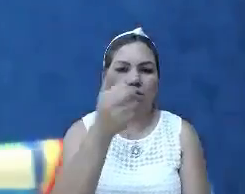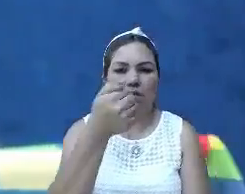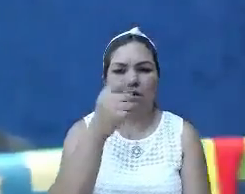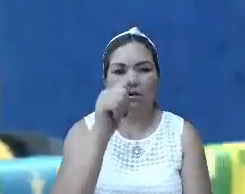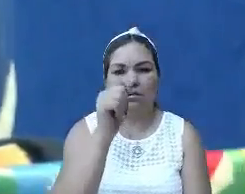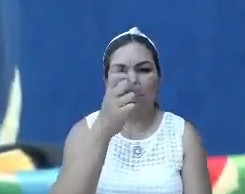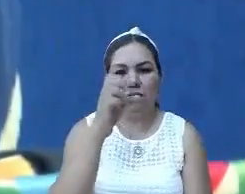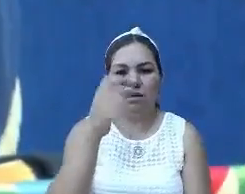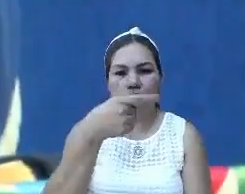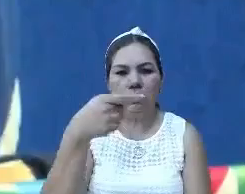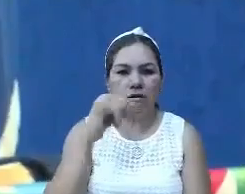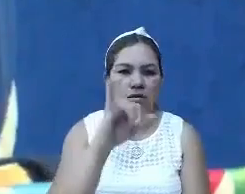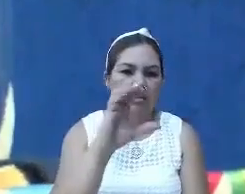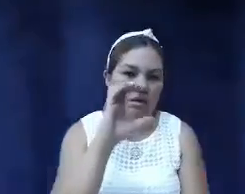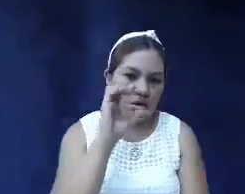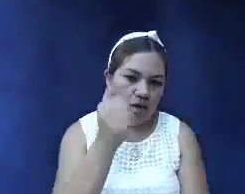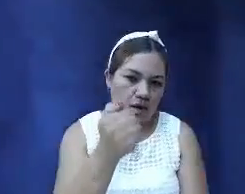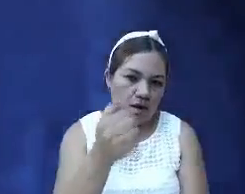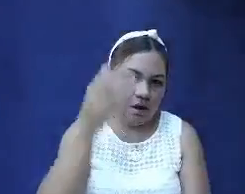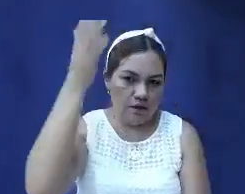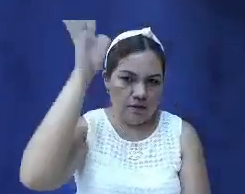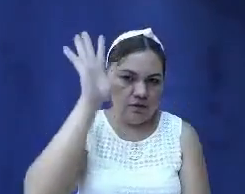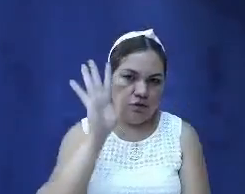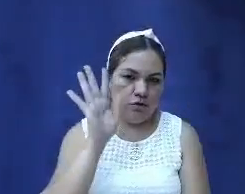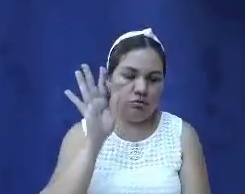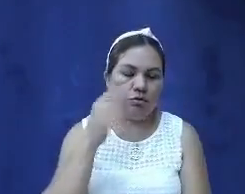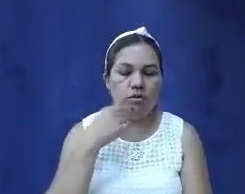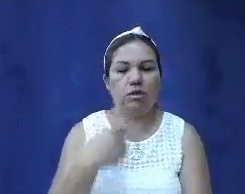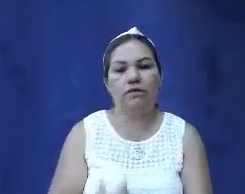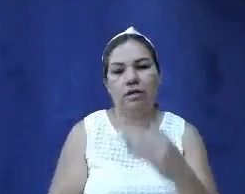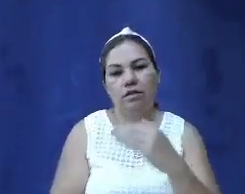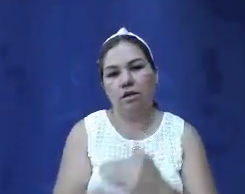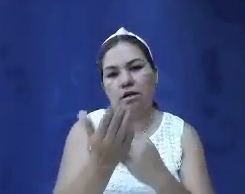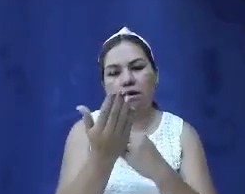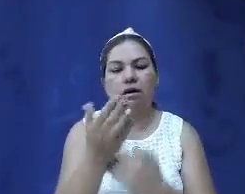Jehová levantará bandera.